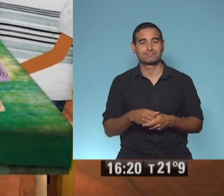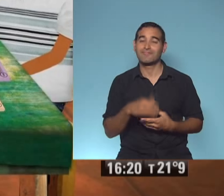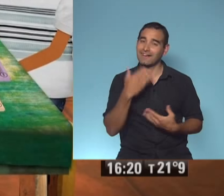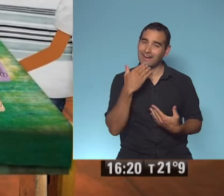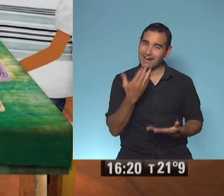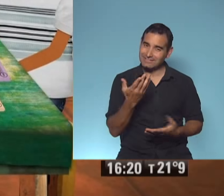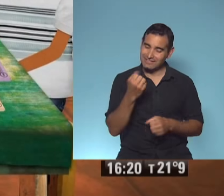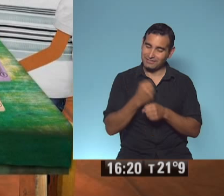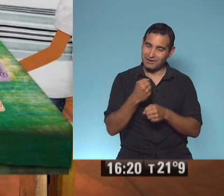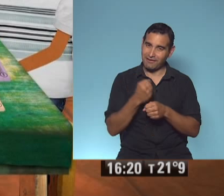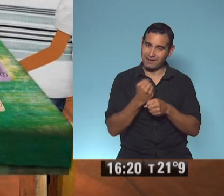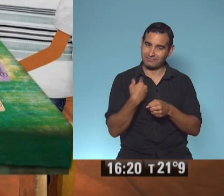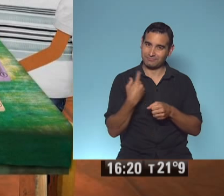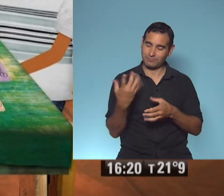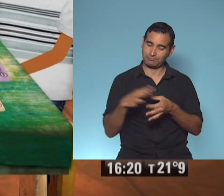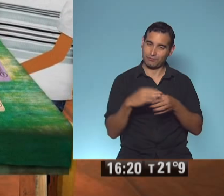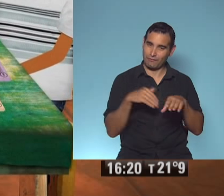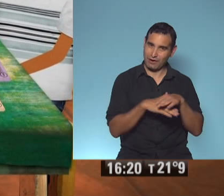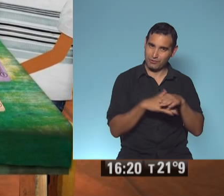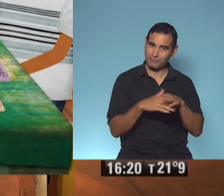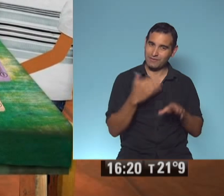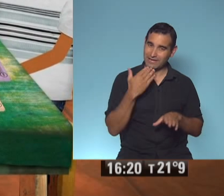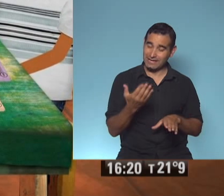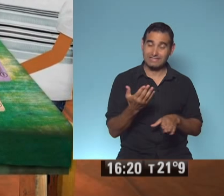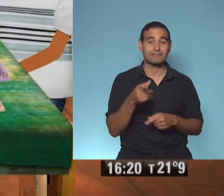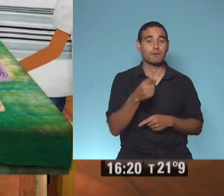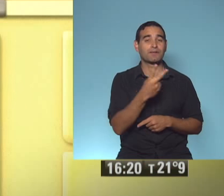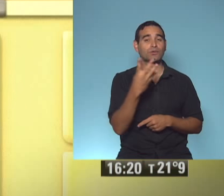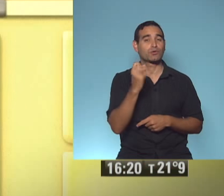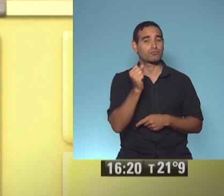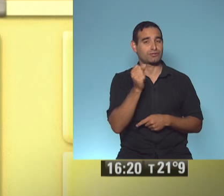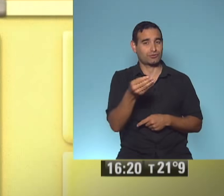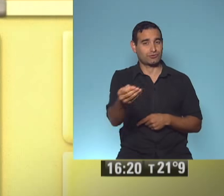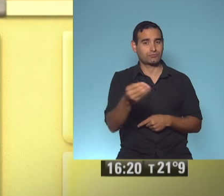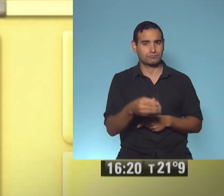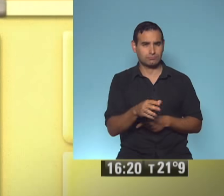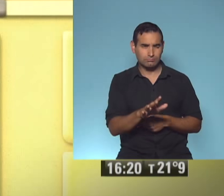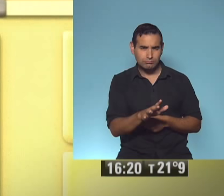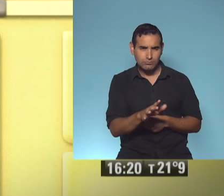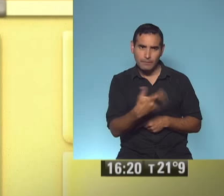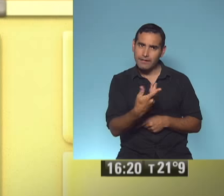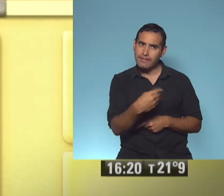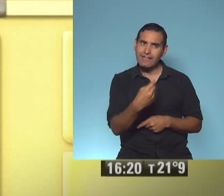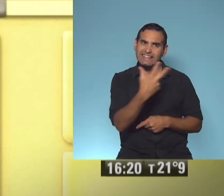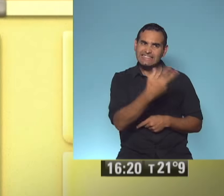Gracias por trabajar con nuestro banco. Su vuelto, 24 pesos. ¡Ey! Me tenés que dar 34